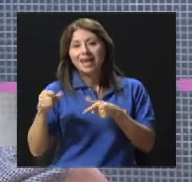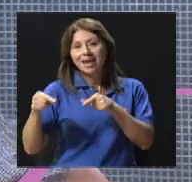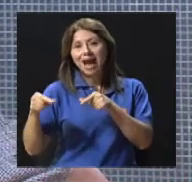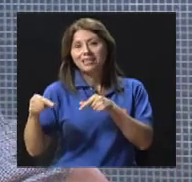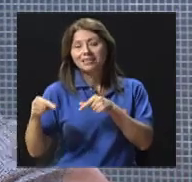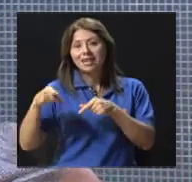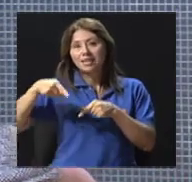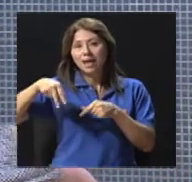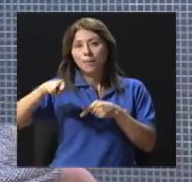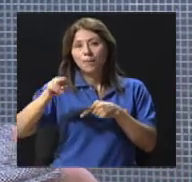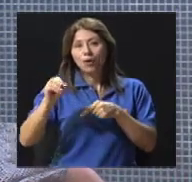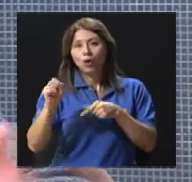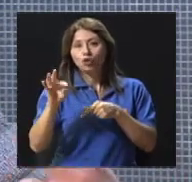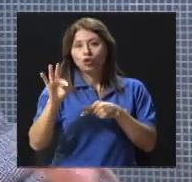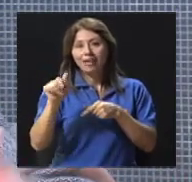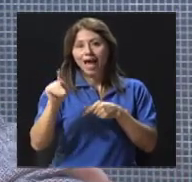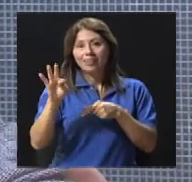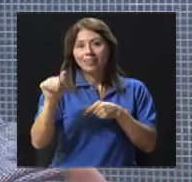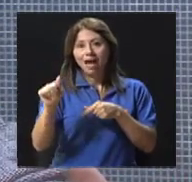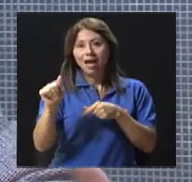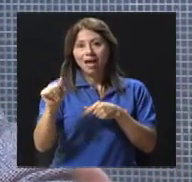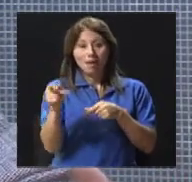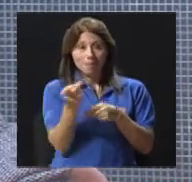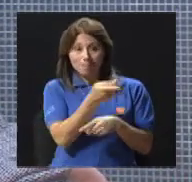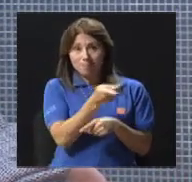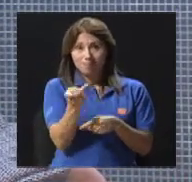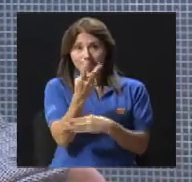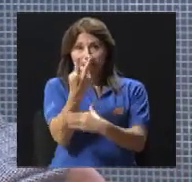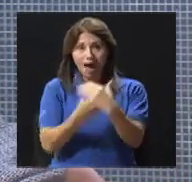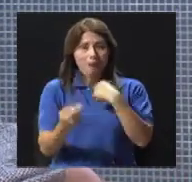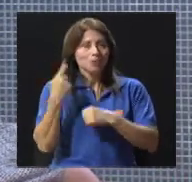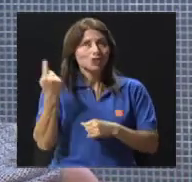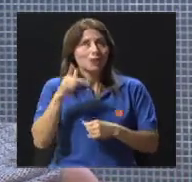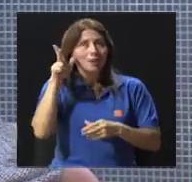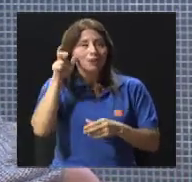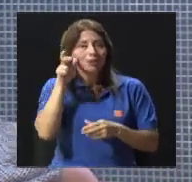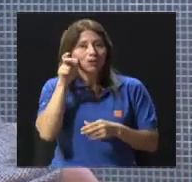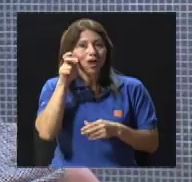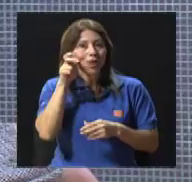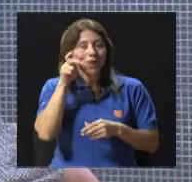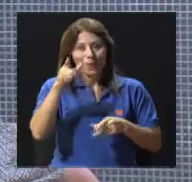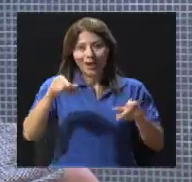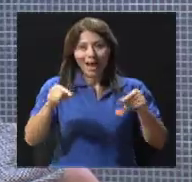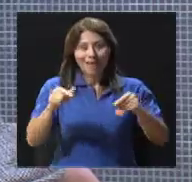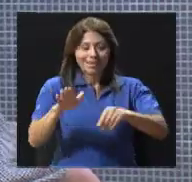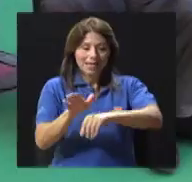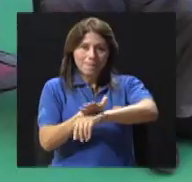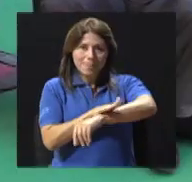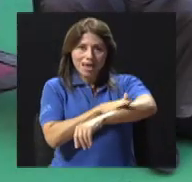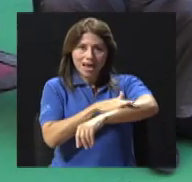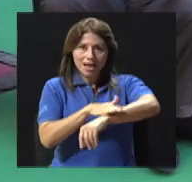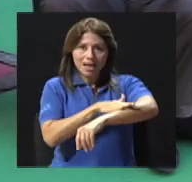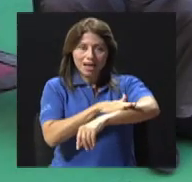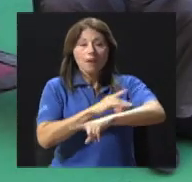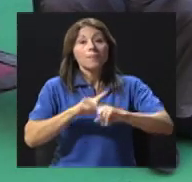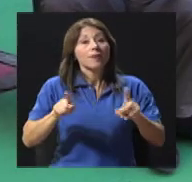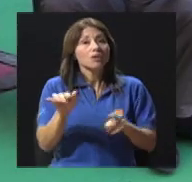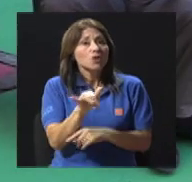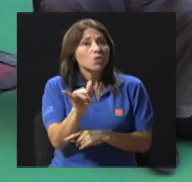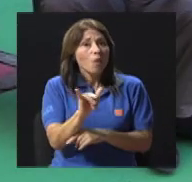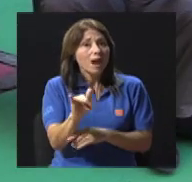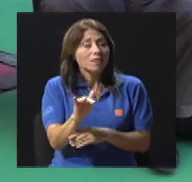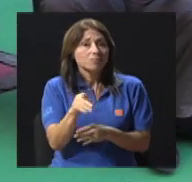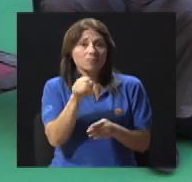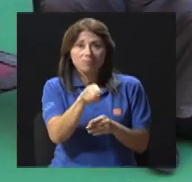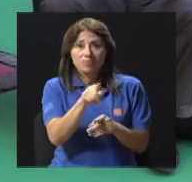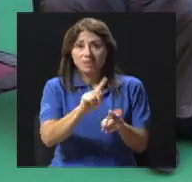de próstata. Para ambos sexos siempre hemos escuchado y obviamente siempre ocupa los primeros lugares el cáncer de piel. Pero igual hay otros tipos de cáncer